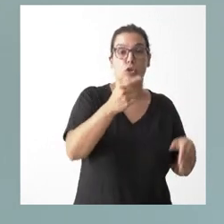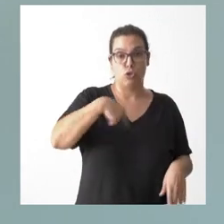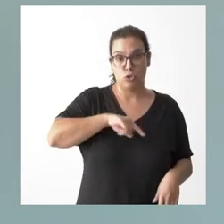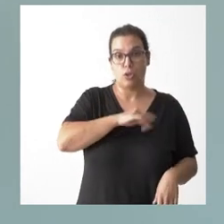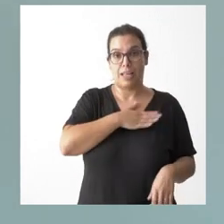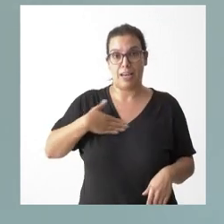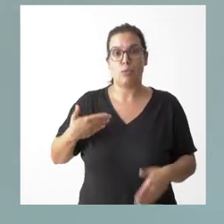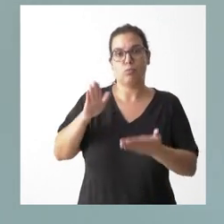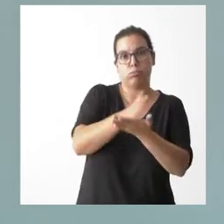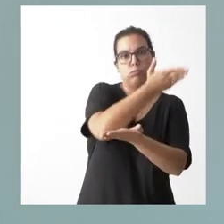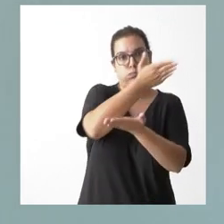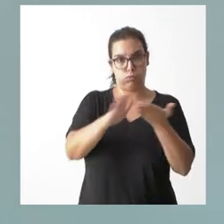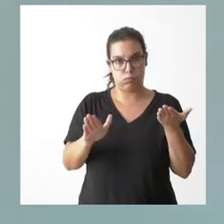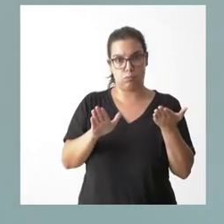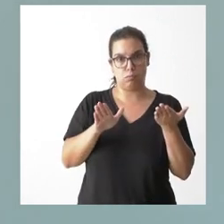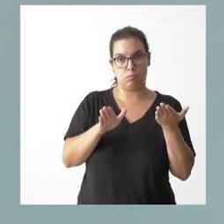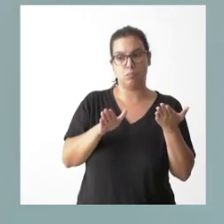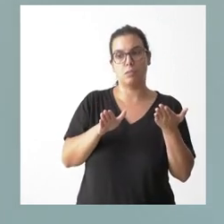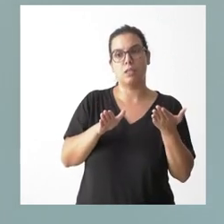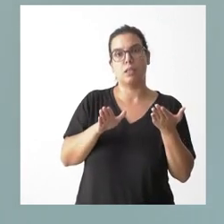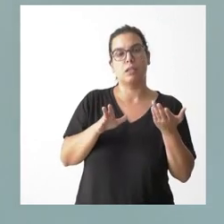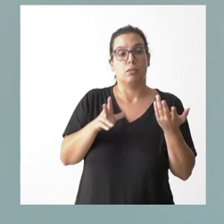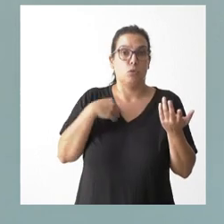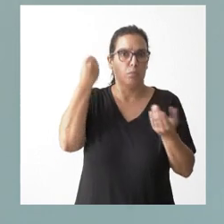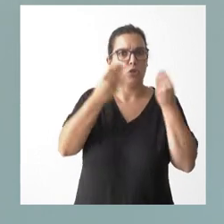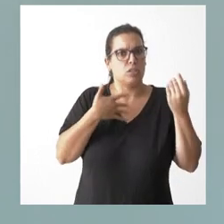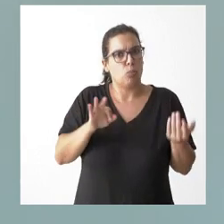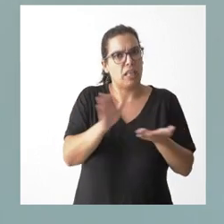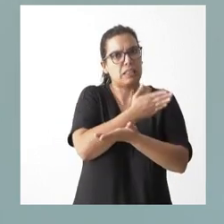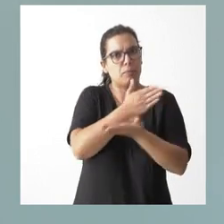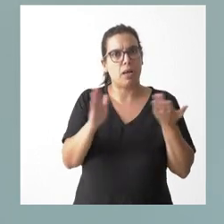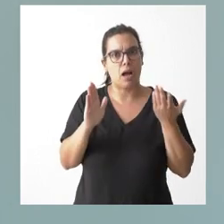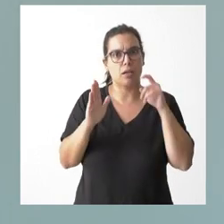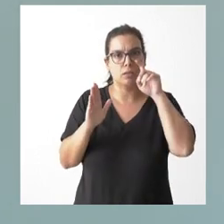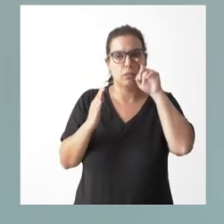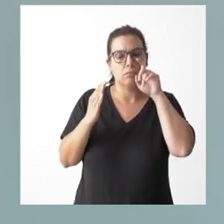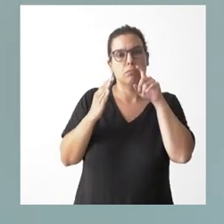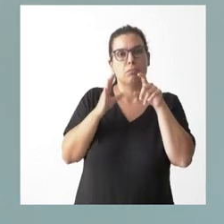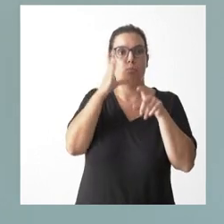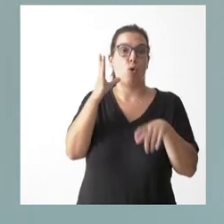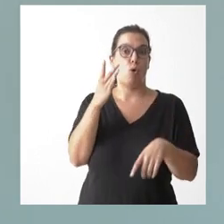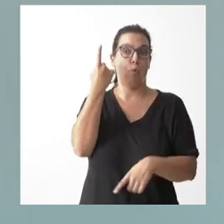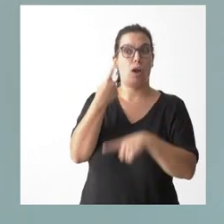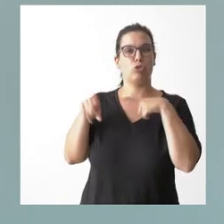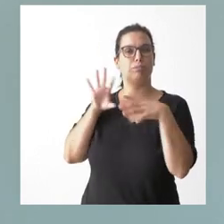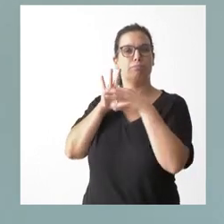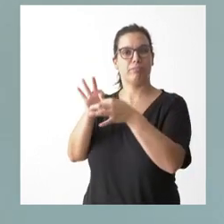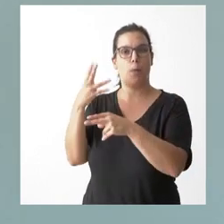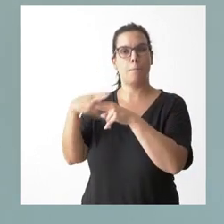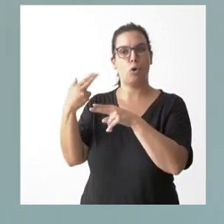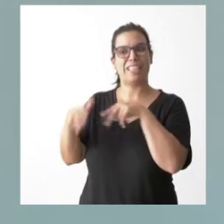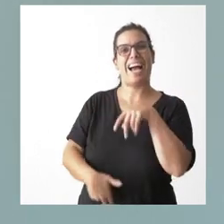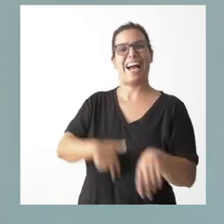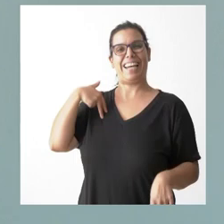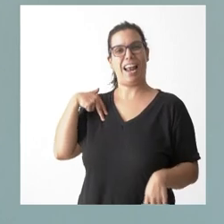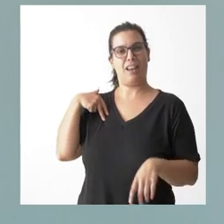ese doble ámbito en la medida en que es posible, que yo creo que sí lo es. Un ámbito es el que tiene que ver con la política de extinción,